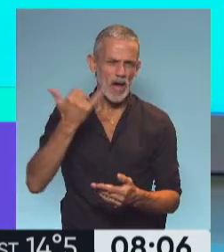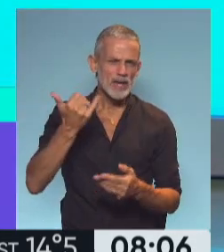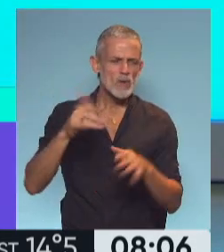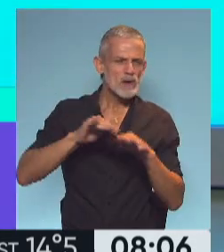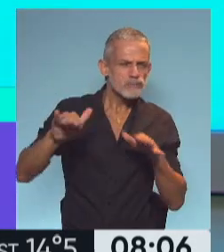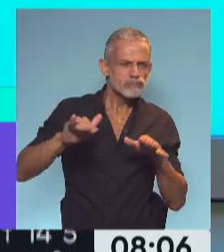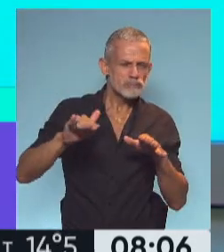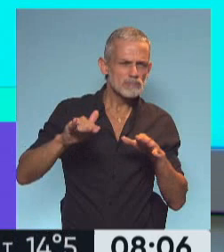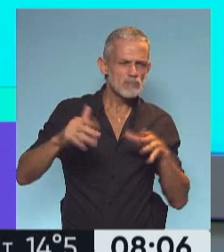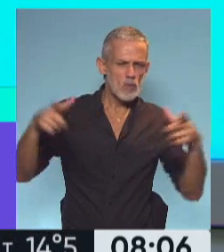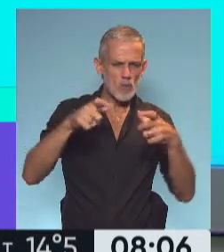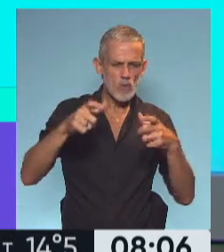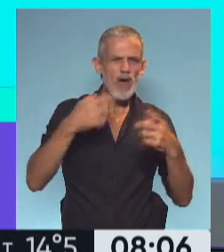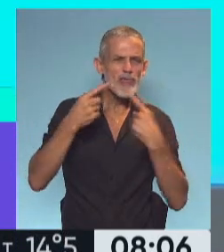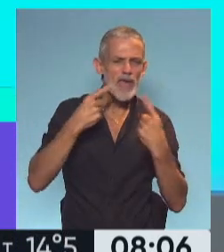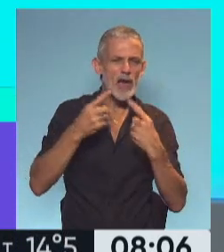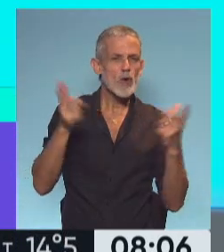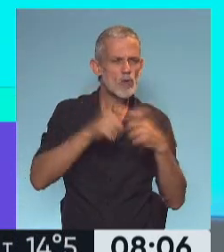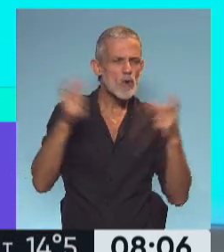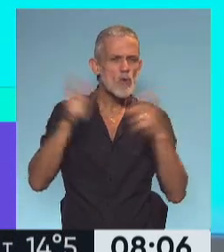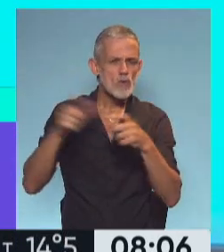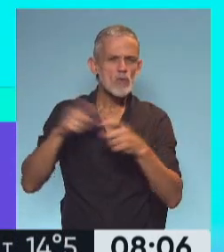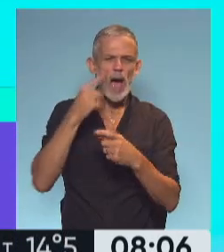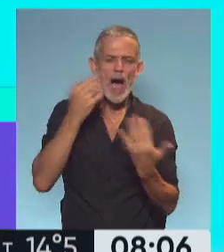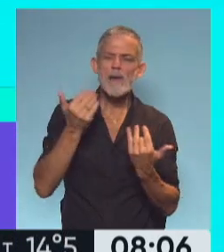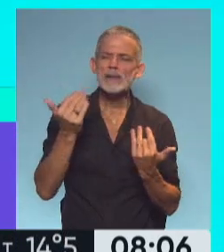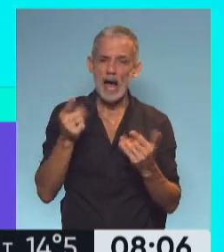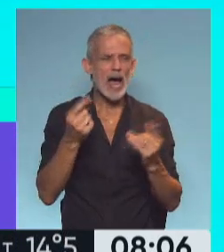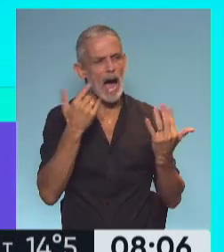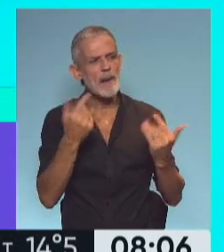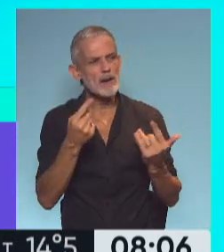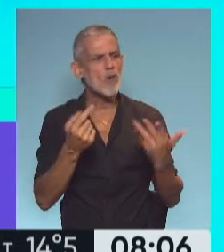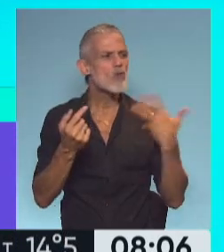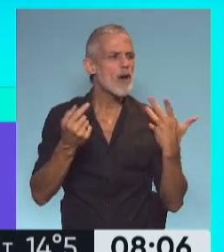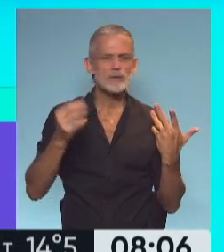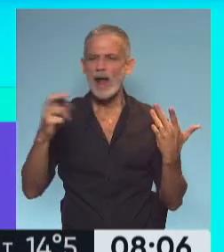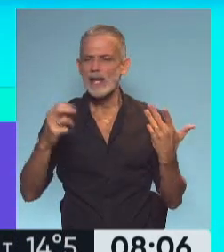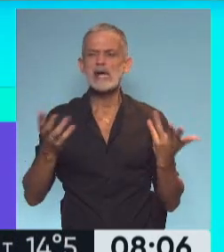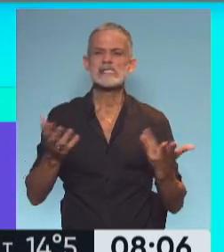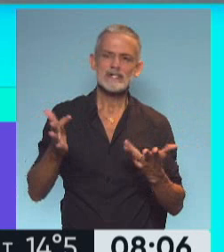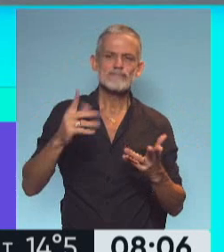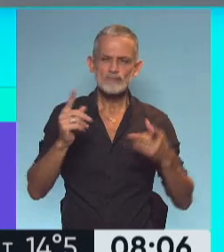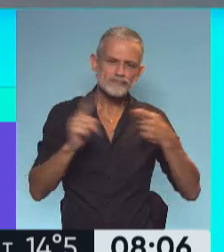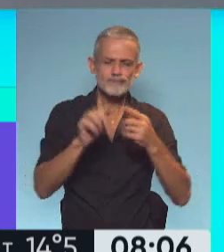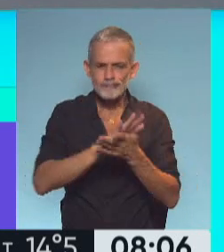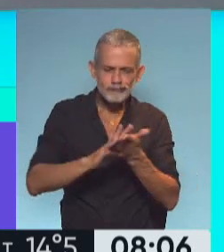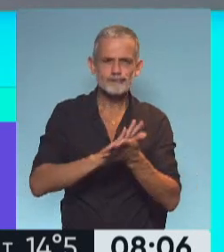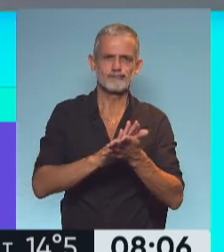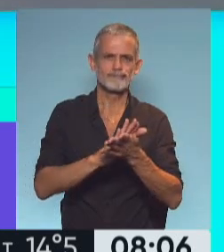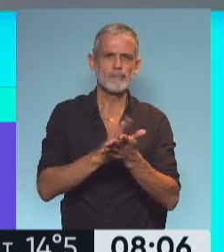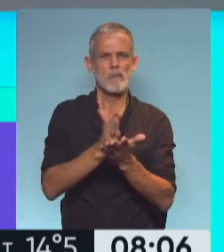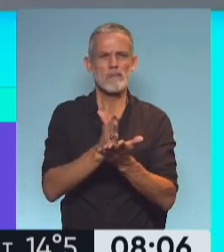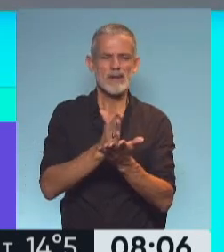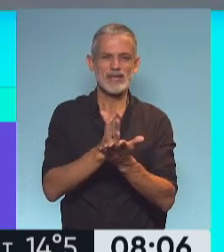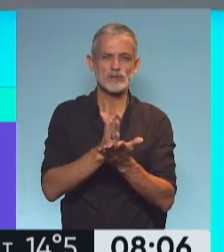de diálogo, ¿no? En algún momento que se reunía y era la que escuchaba a unos y otros y en función de eso, bueno, se alcanzaba un punto común y de allí la medida.